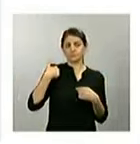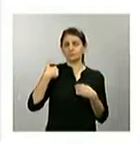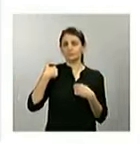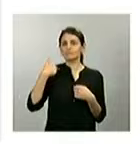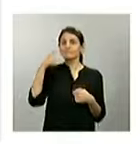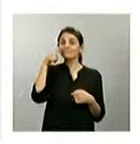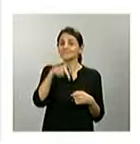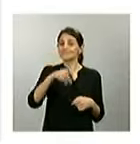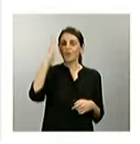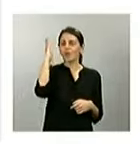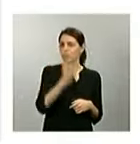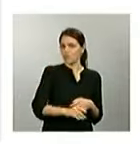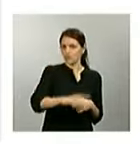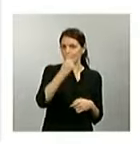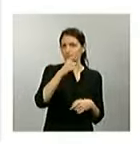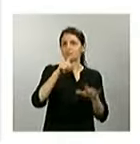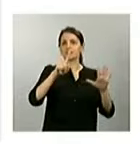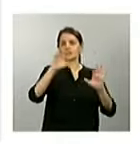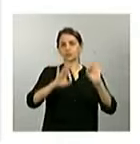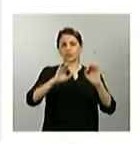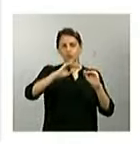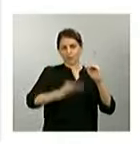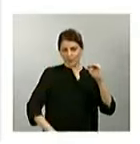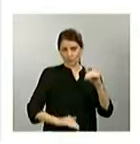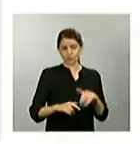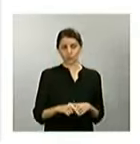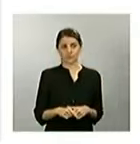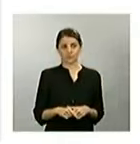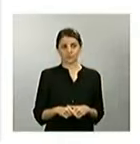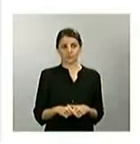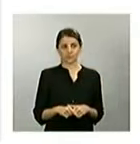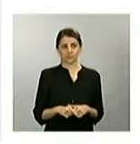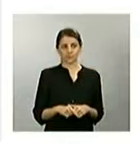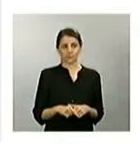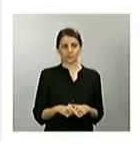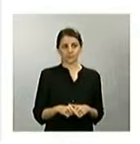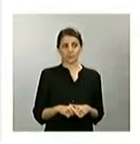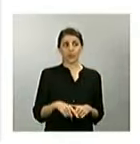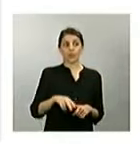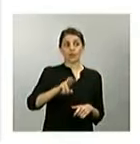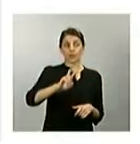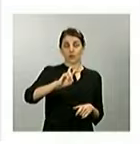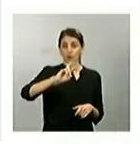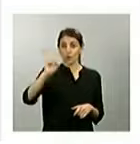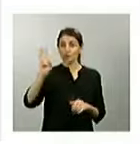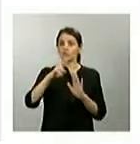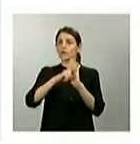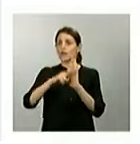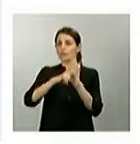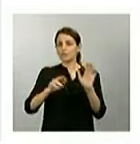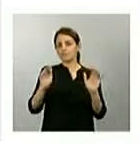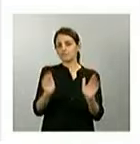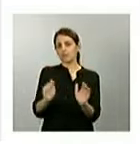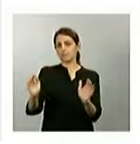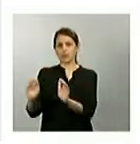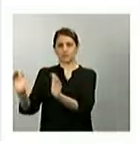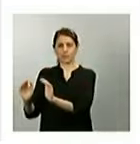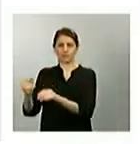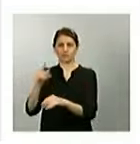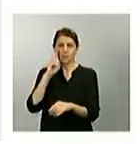de un 6% es decir y los otros tres regímenes más pequeños algunos ni siquiera lo he puesto han